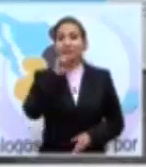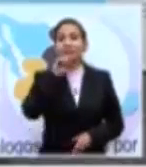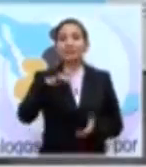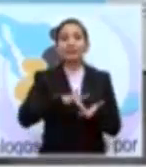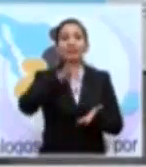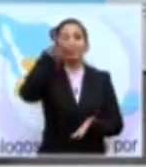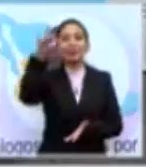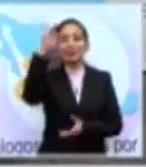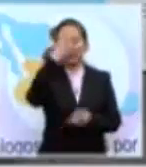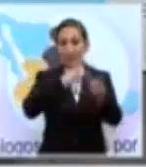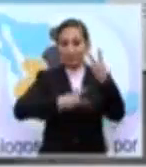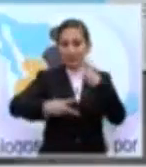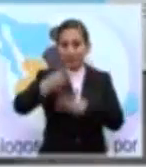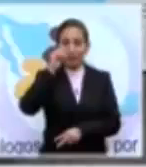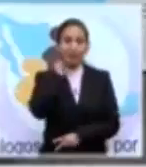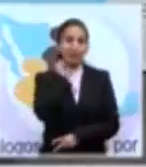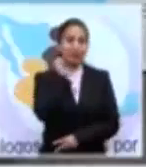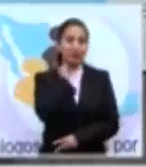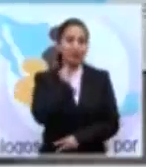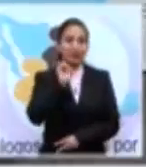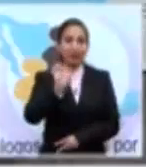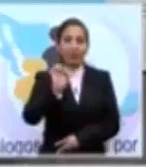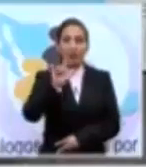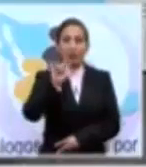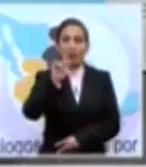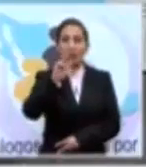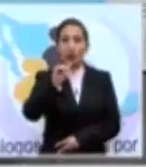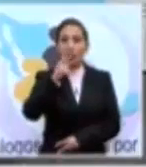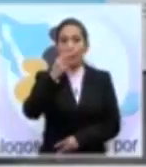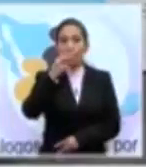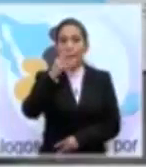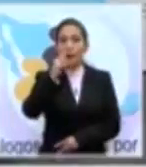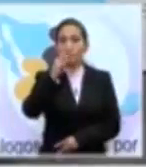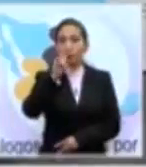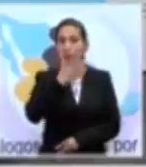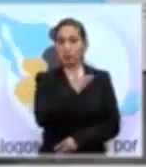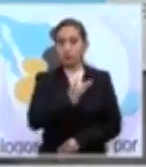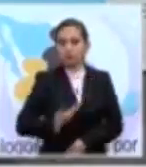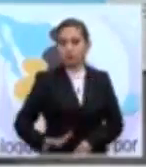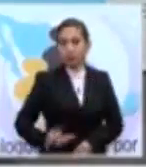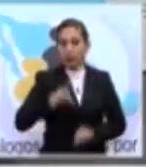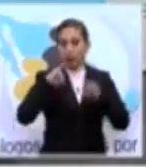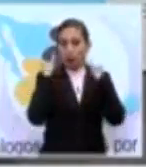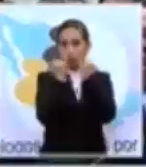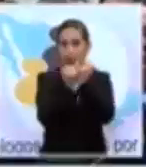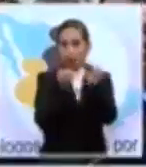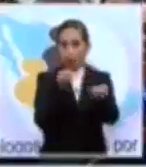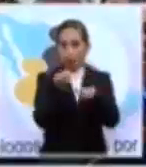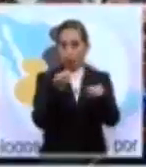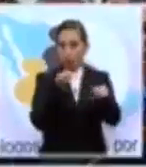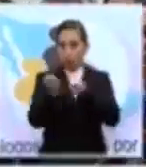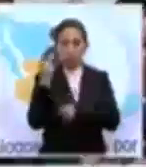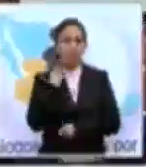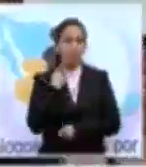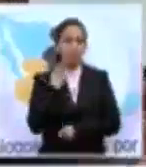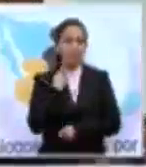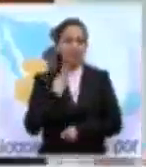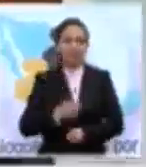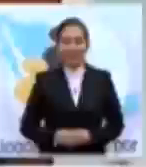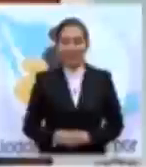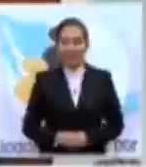Agradecemos también la presencia del senador Emilio Gamboa Patrón, presidente de la Junta de Coordinación Política.